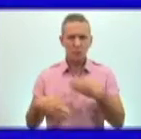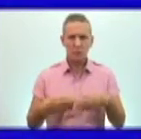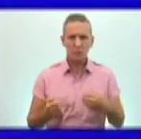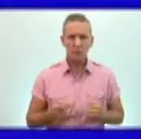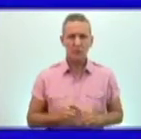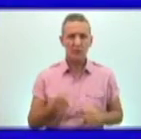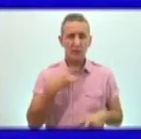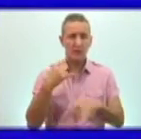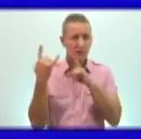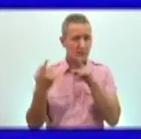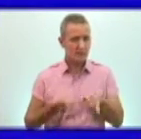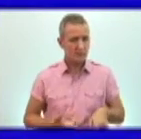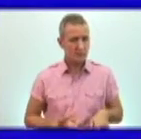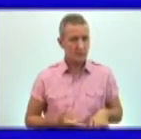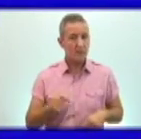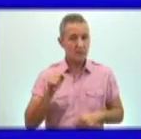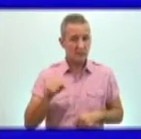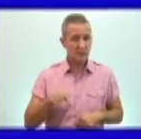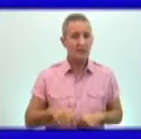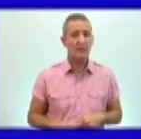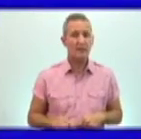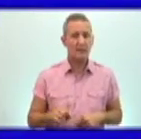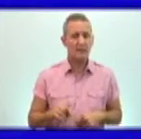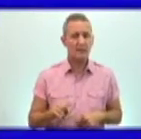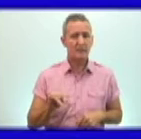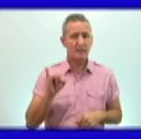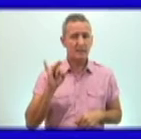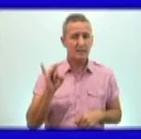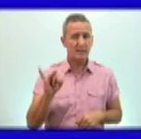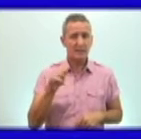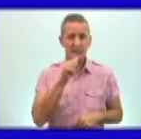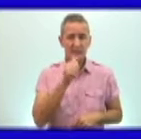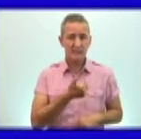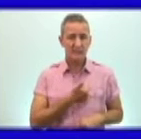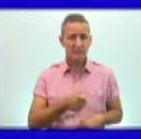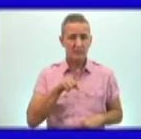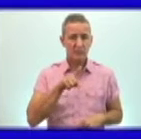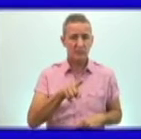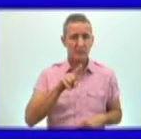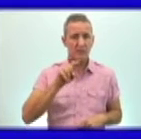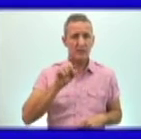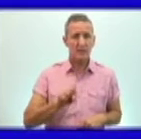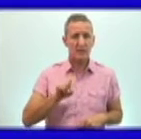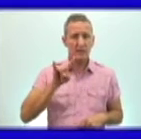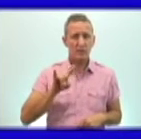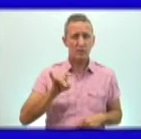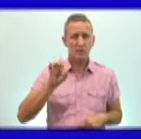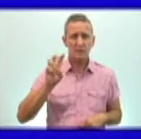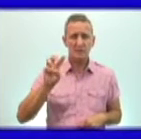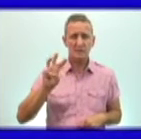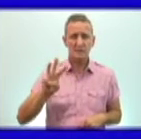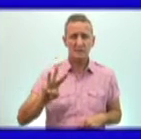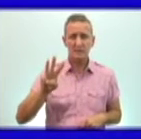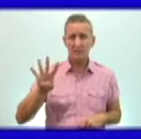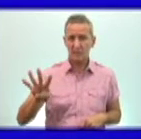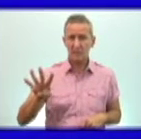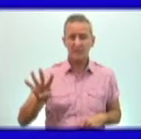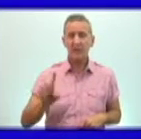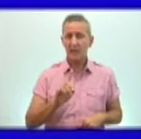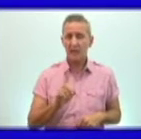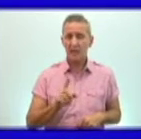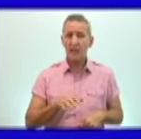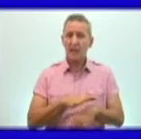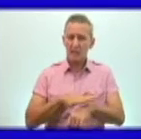La muerte, ese mismo 7 de diciembre, pero de 1934, la muerte no, el natalicio de Fran País